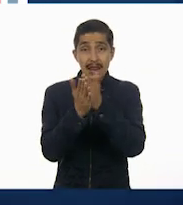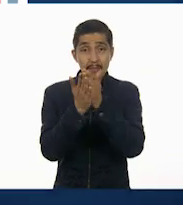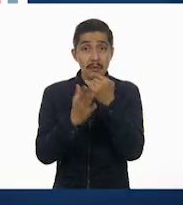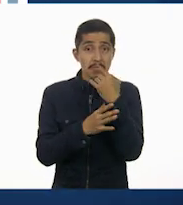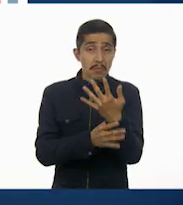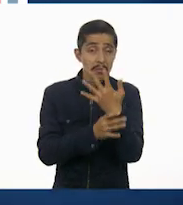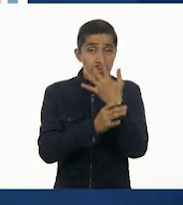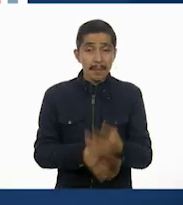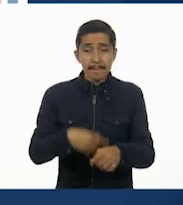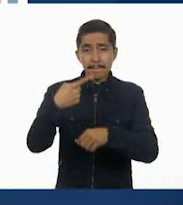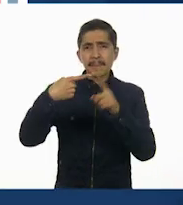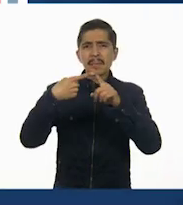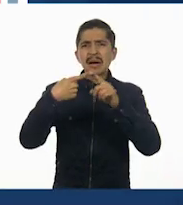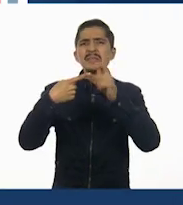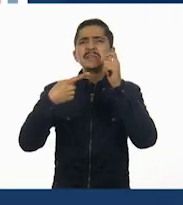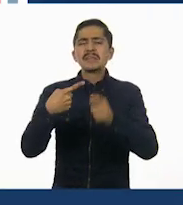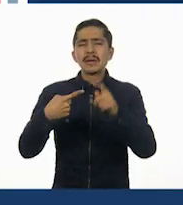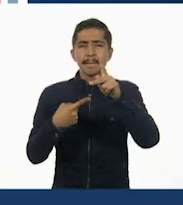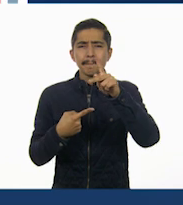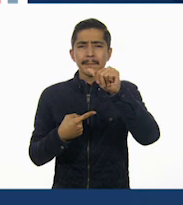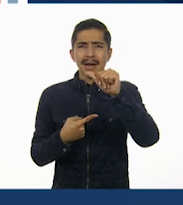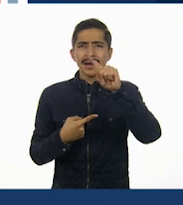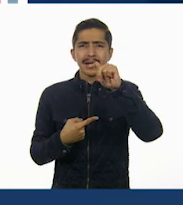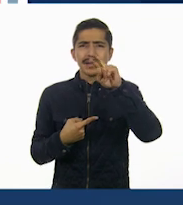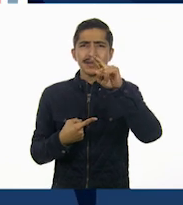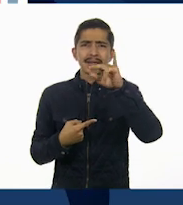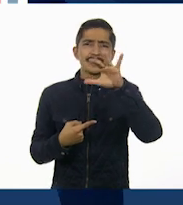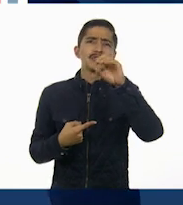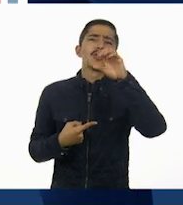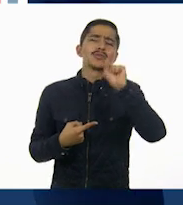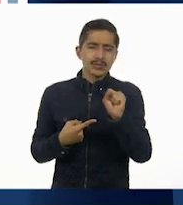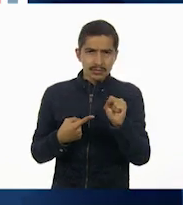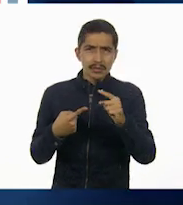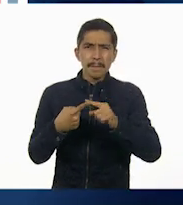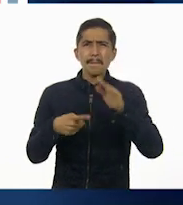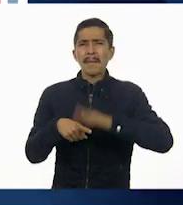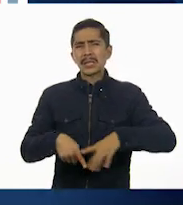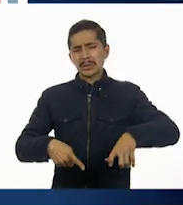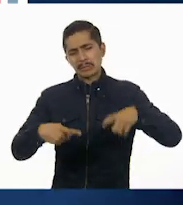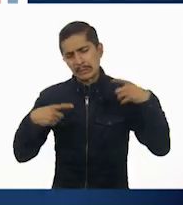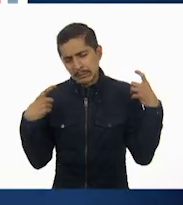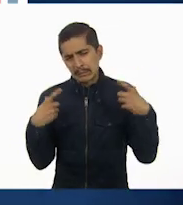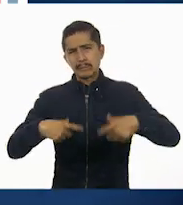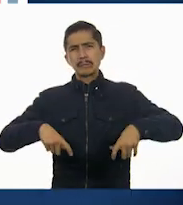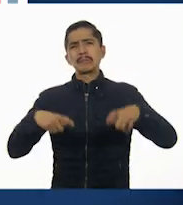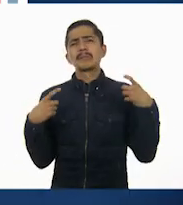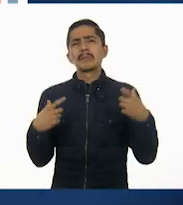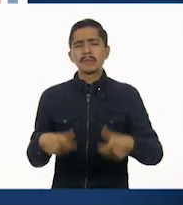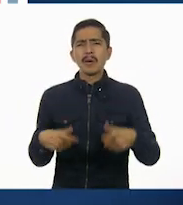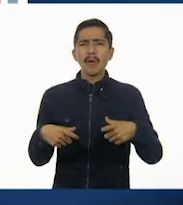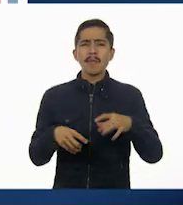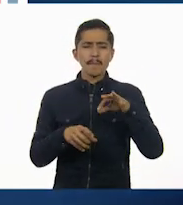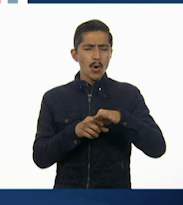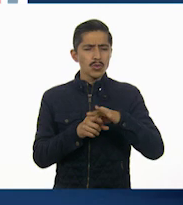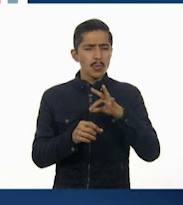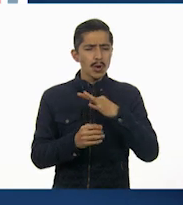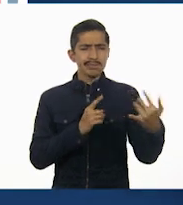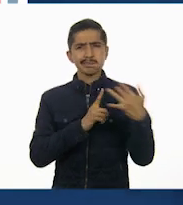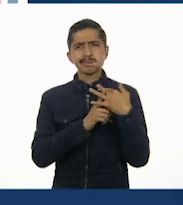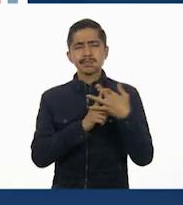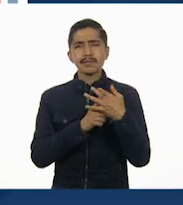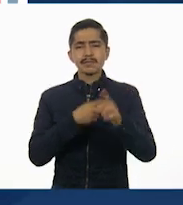que primero estaban los patricios, las clases más adineradas y con el privilegio del voto.